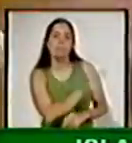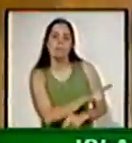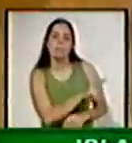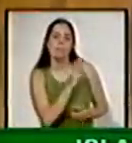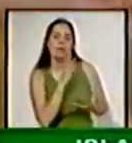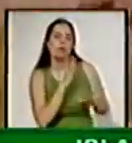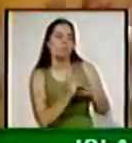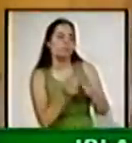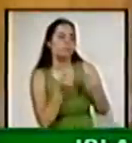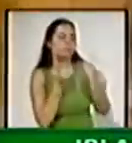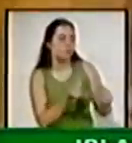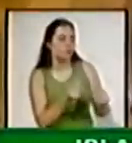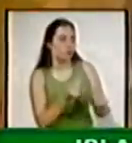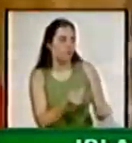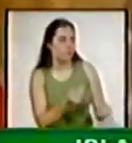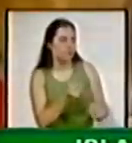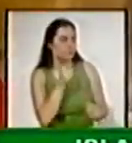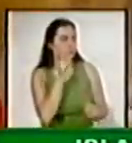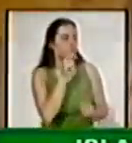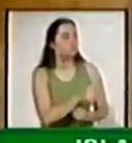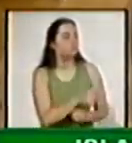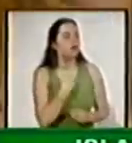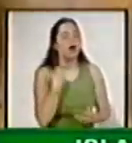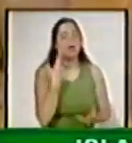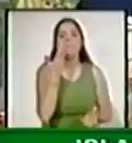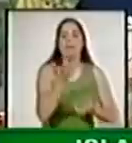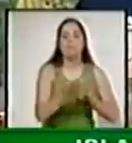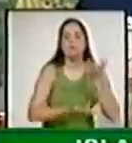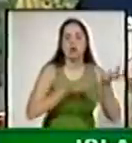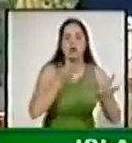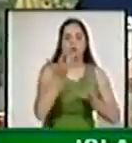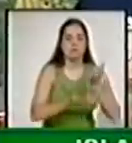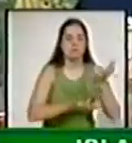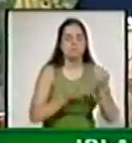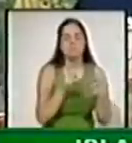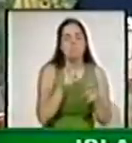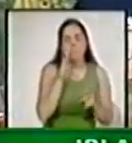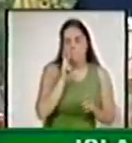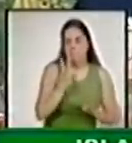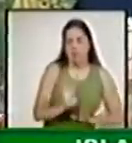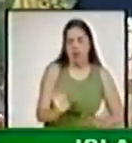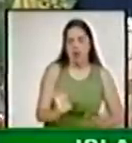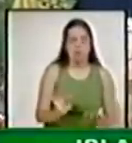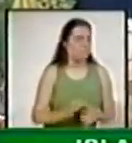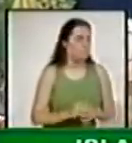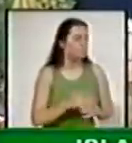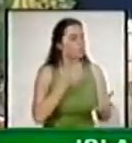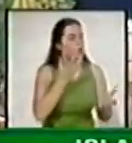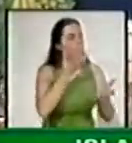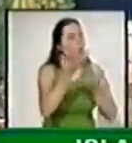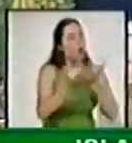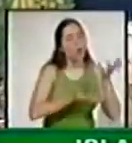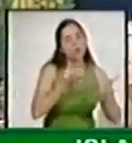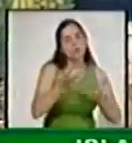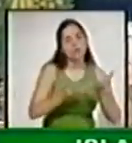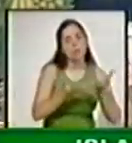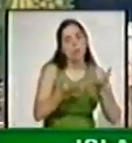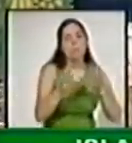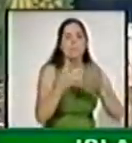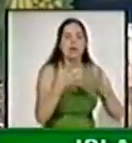está. Entonces, lo vamos a cocinar. Acá yo miro. Bueno, lo cocinamos,